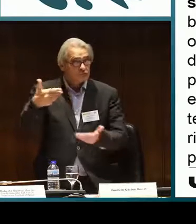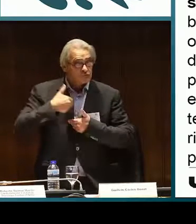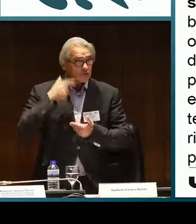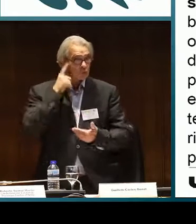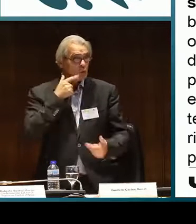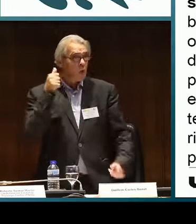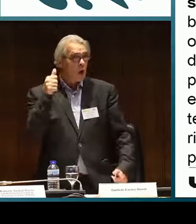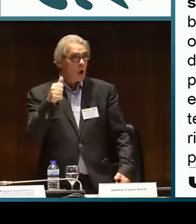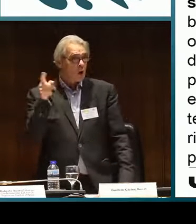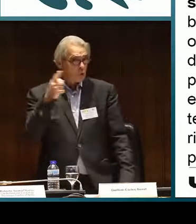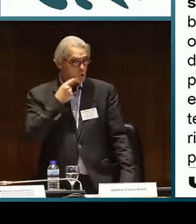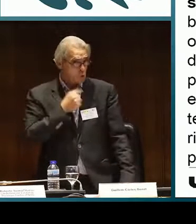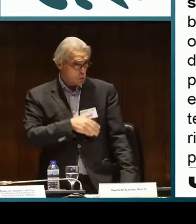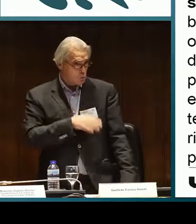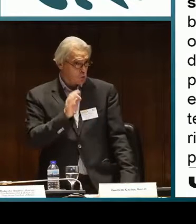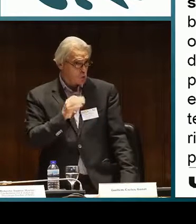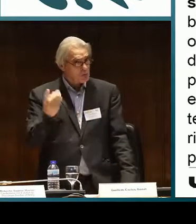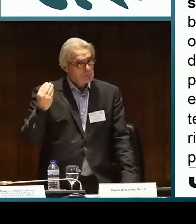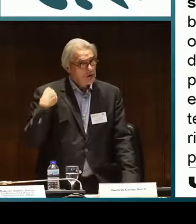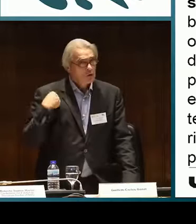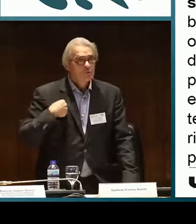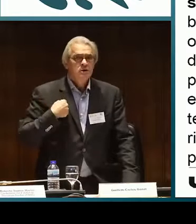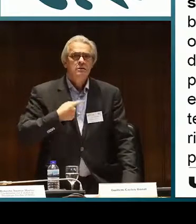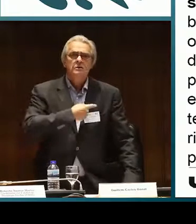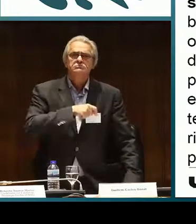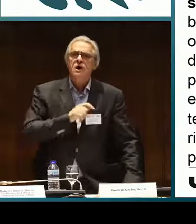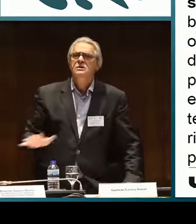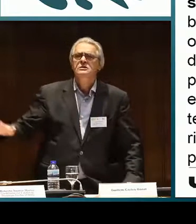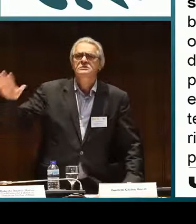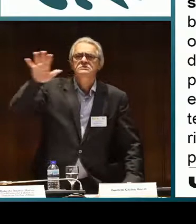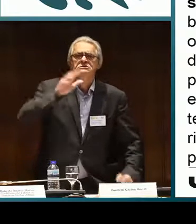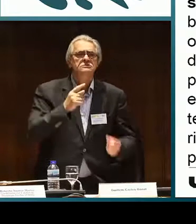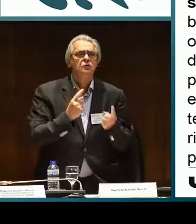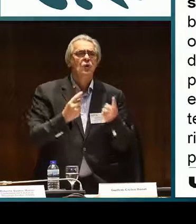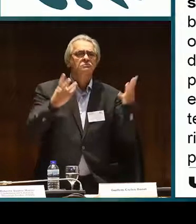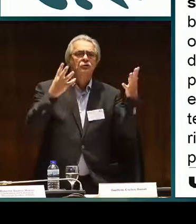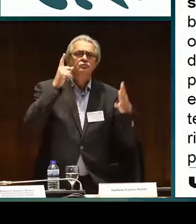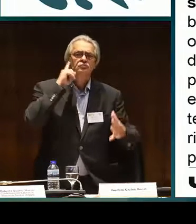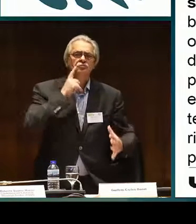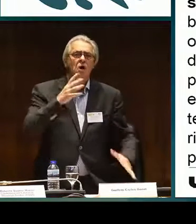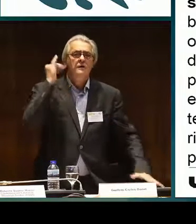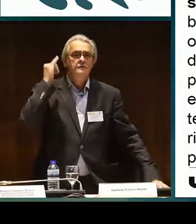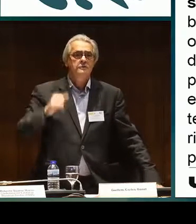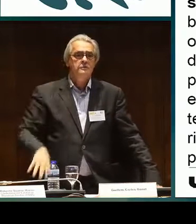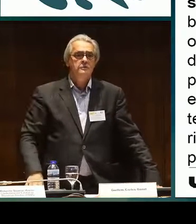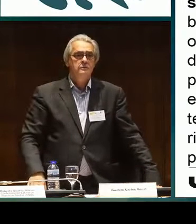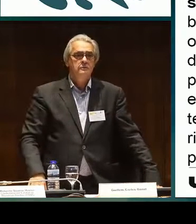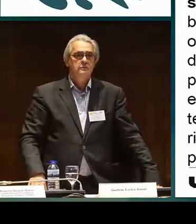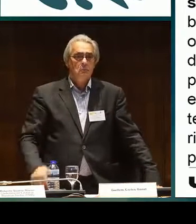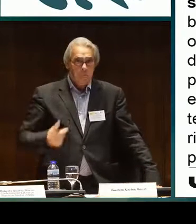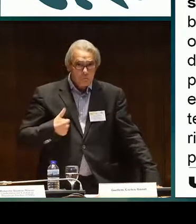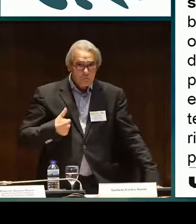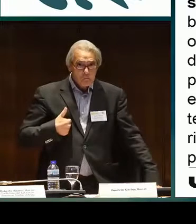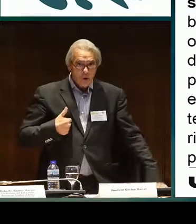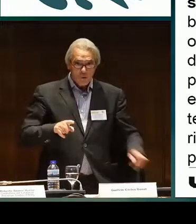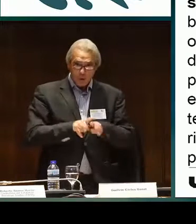económicos. De hecho, hay muchas entidades dispuestas a colaborar con nosotros en la creación de este